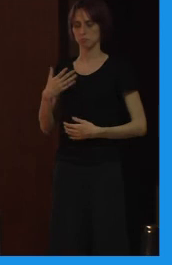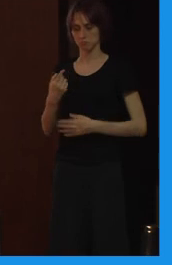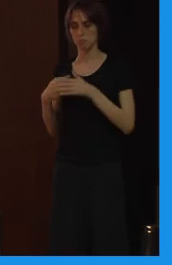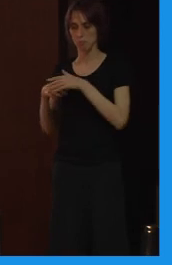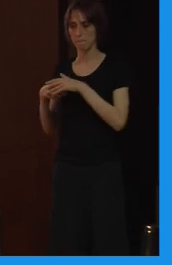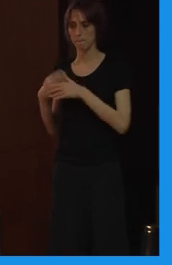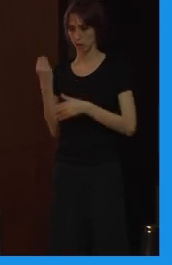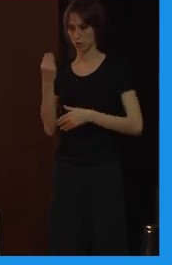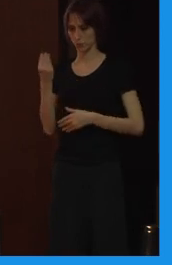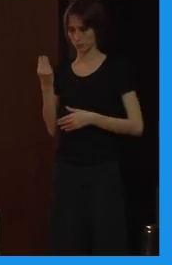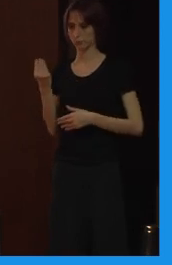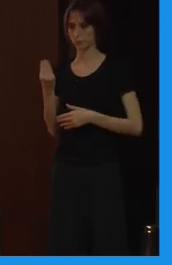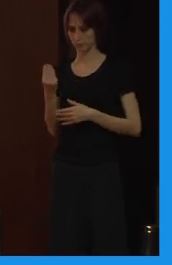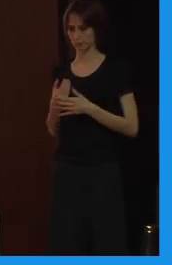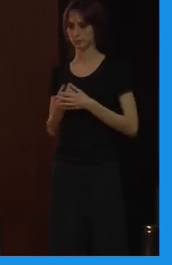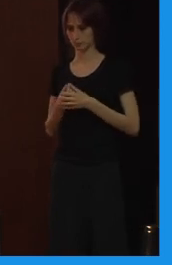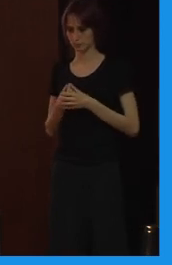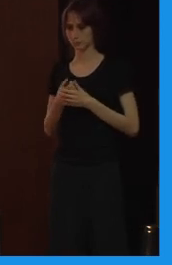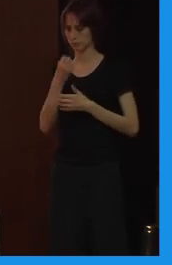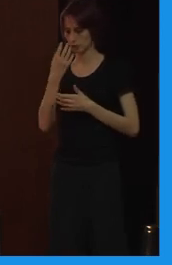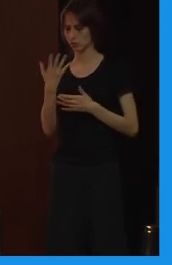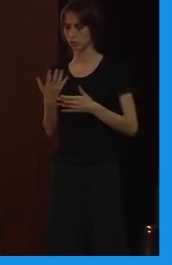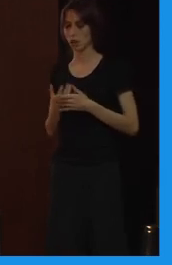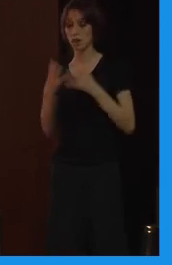pero mejora mucho menos la fatiga y la depresión.